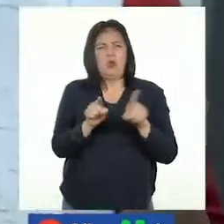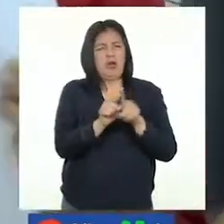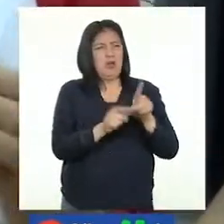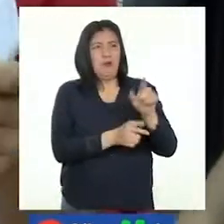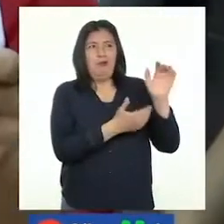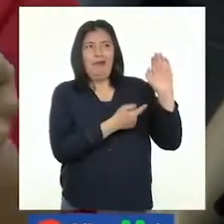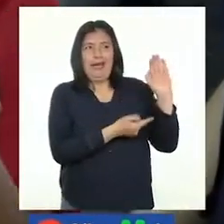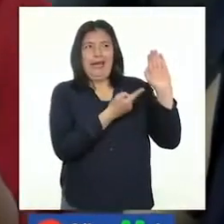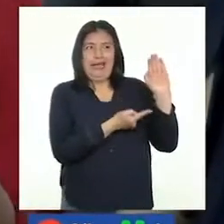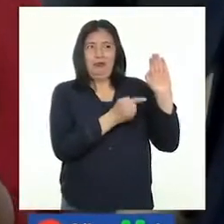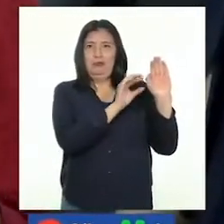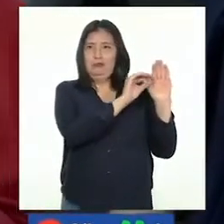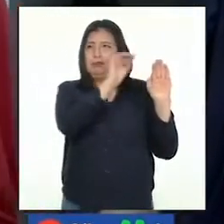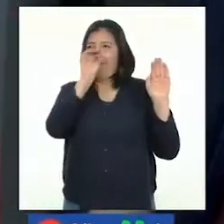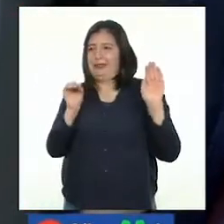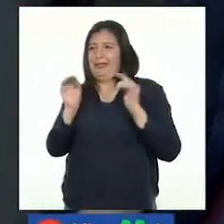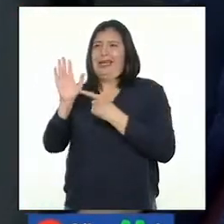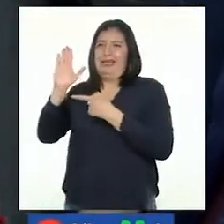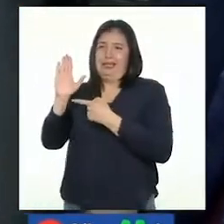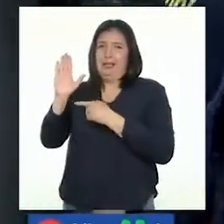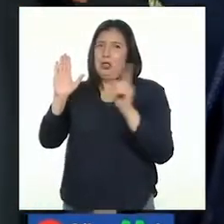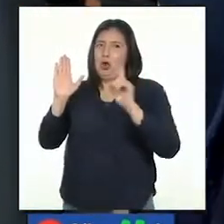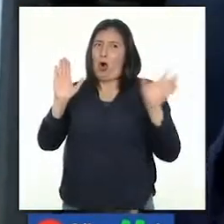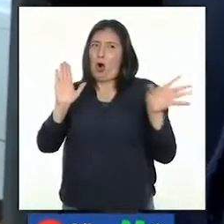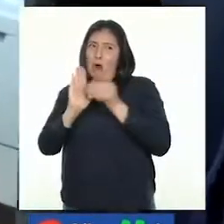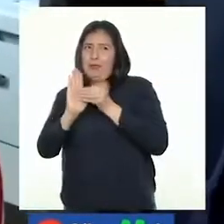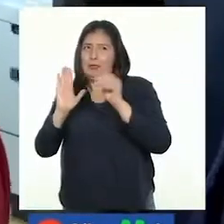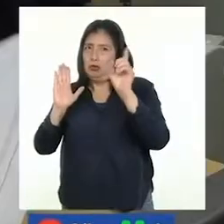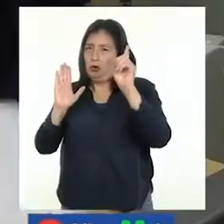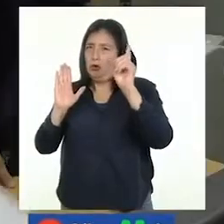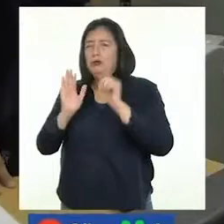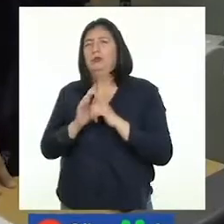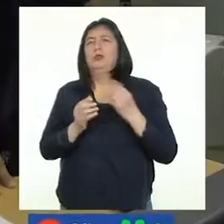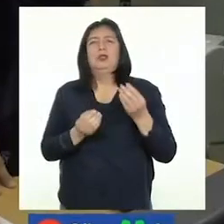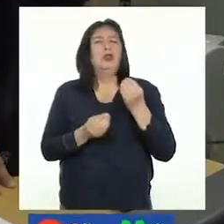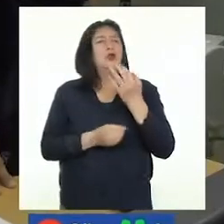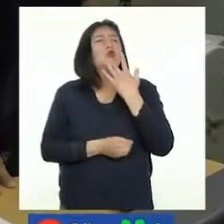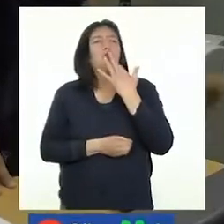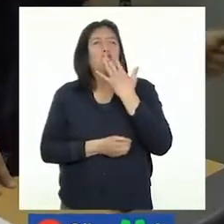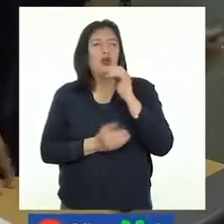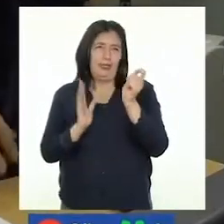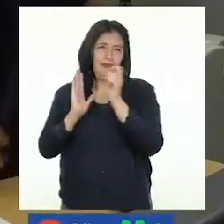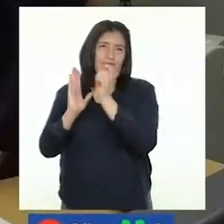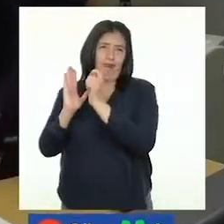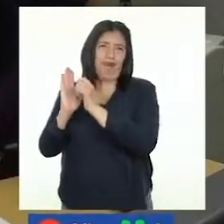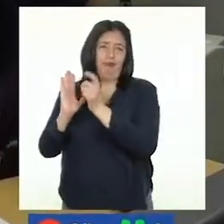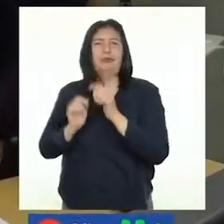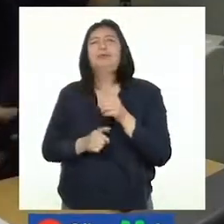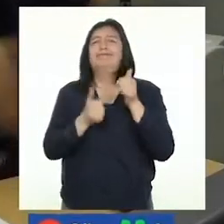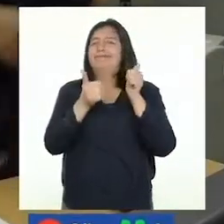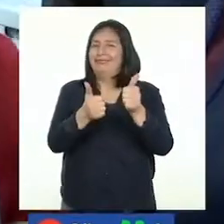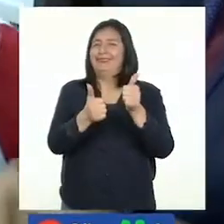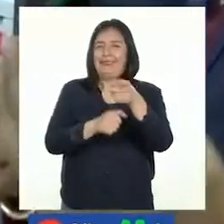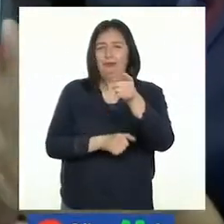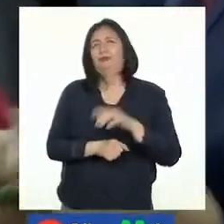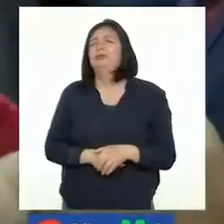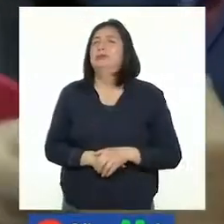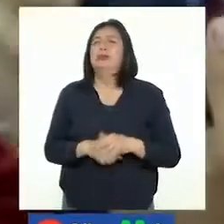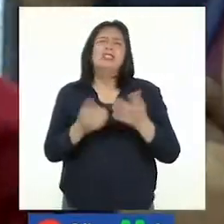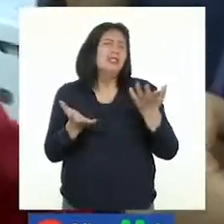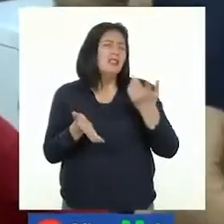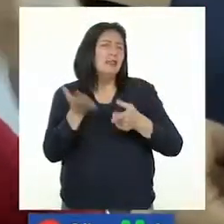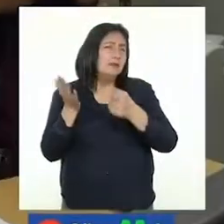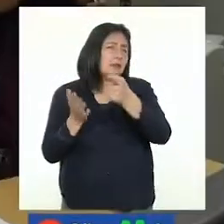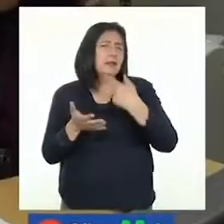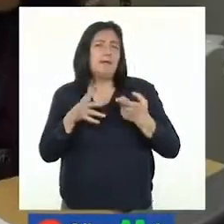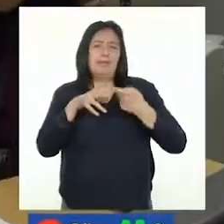esto, vamos a ponerlo aquí. Pero no como fotocopia, sino coloreando. Exacto, entonces, ¿qué te